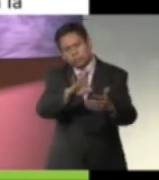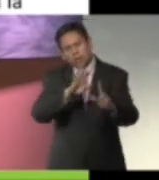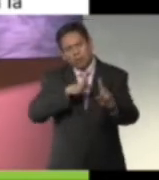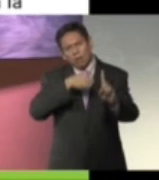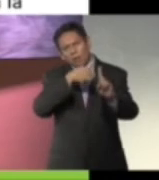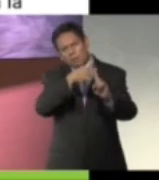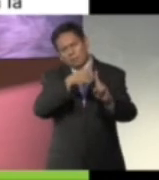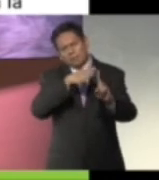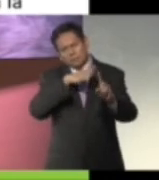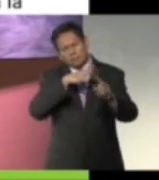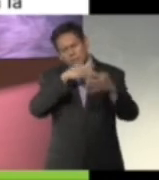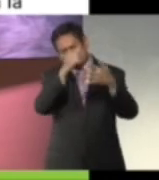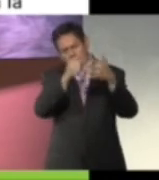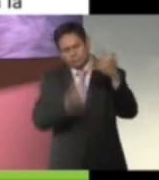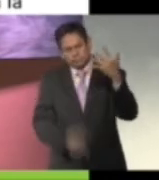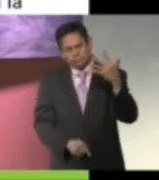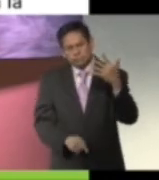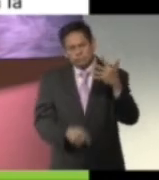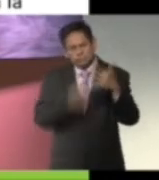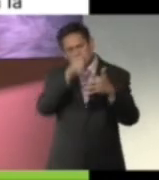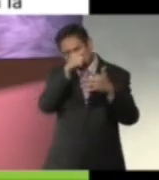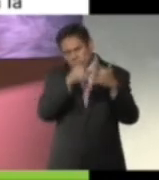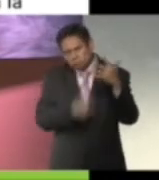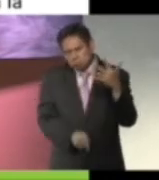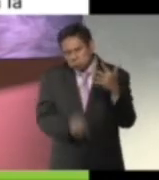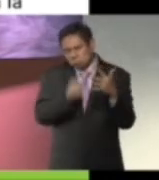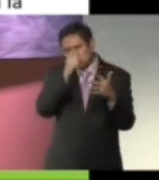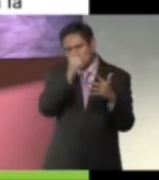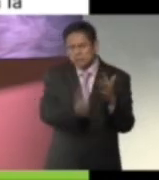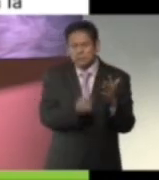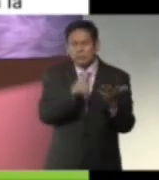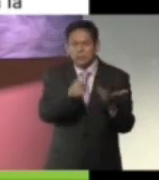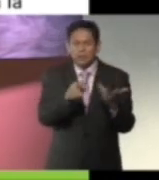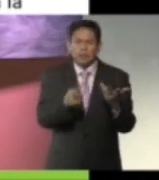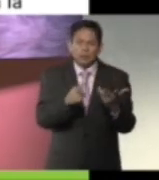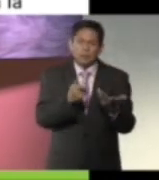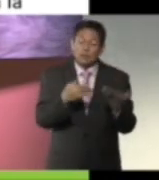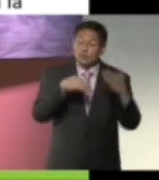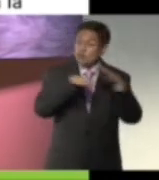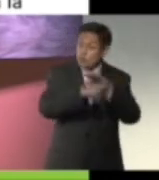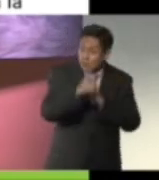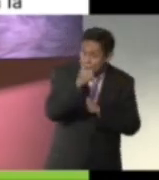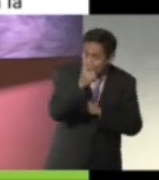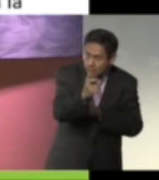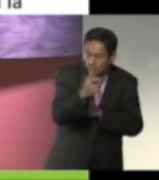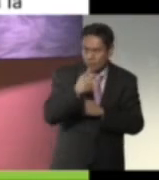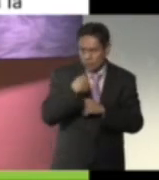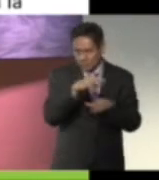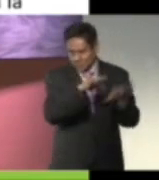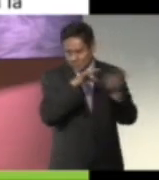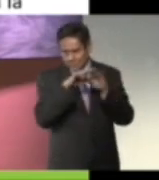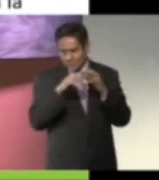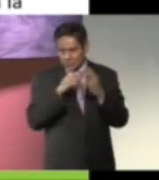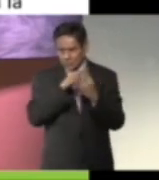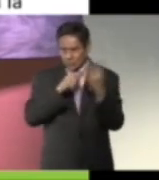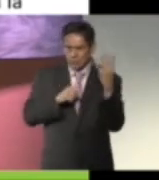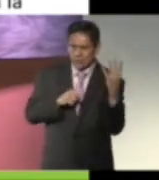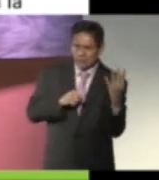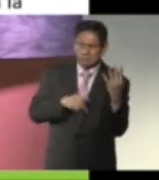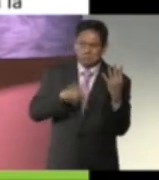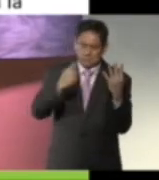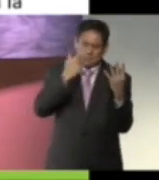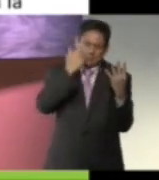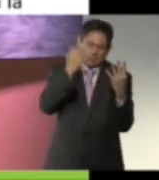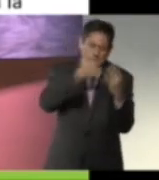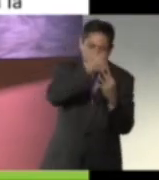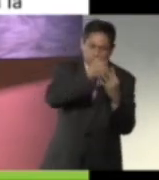están planteando? Hablando de equidad económica, yo solamente escogí 4, pero quiero hacer un planteamiento general